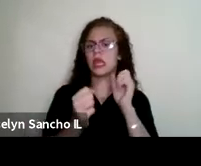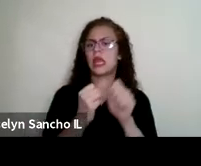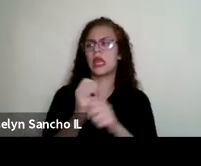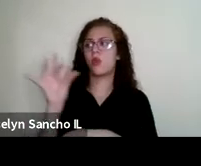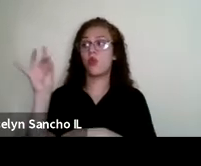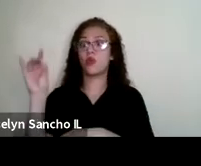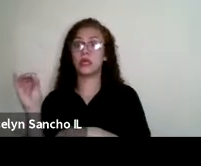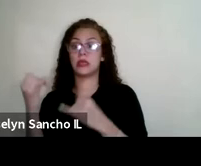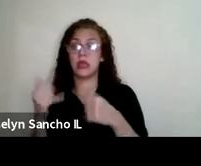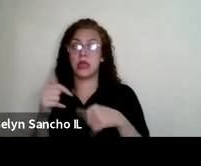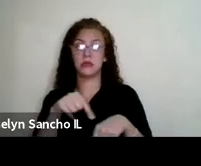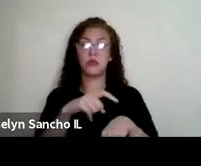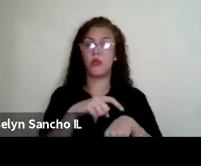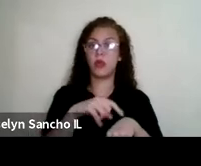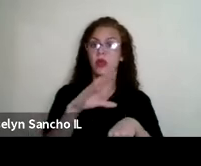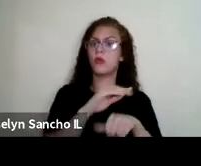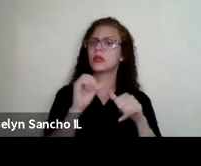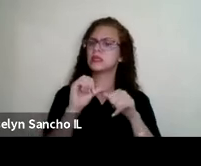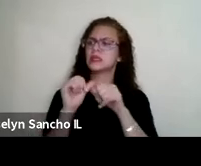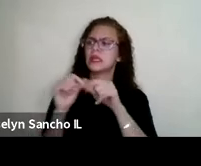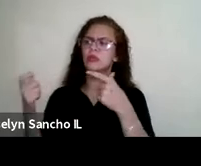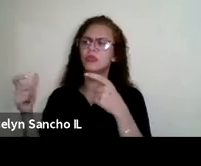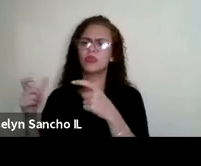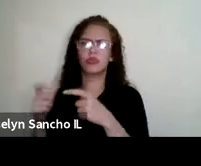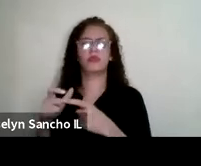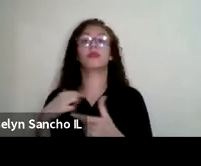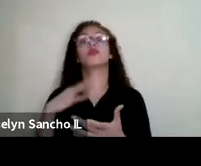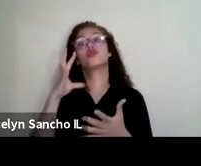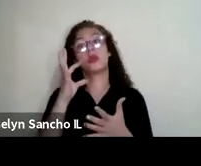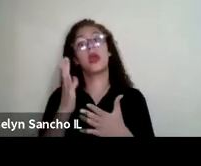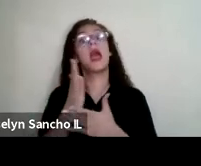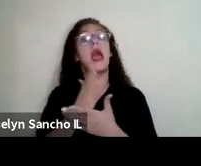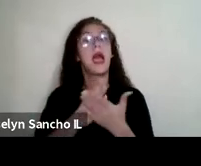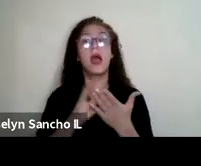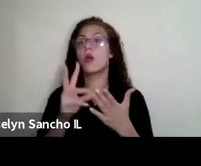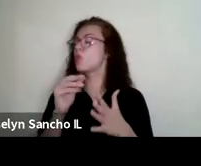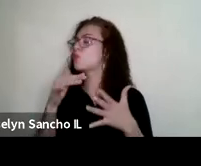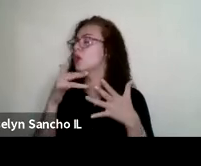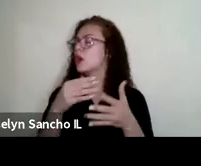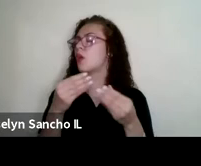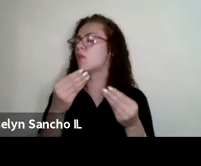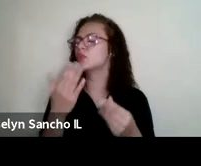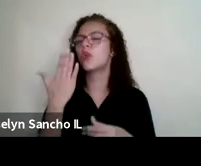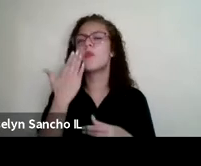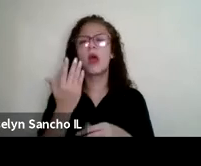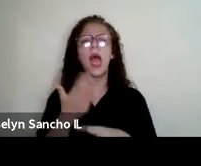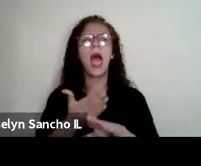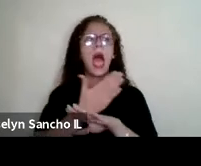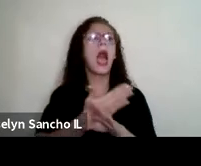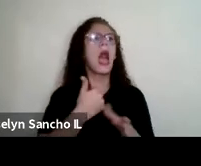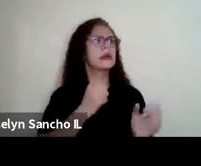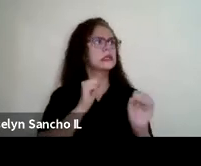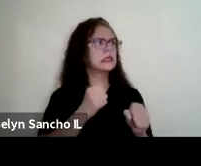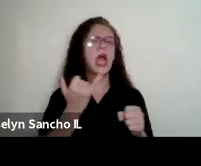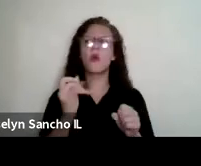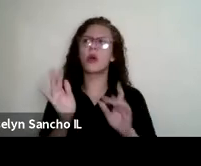a este momento y que siga disminuyendo? Creo que es algo que no se ha estudiado mucho. ¿Por qué antes había y por qué